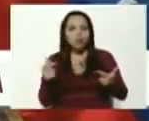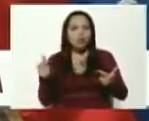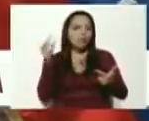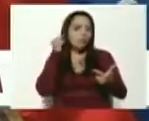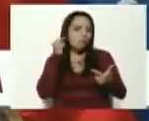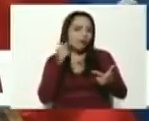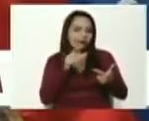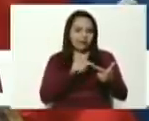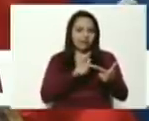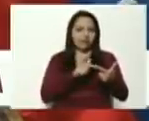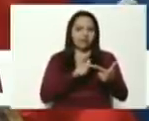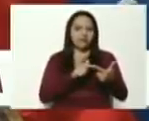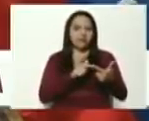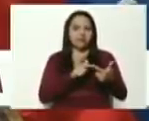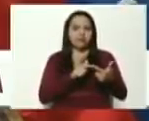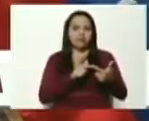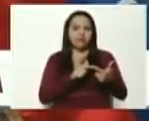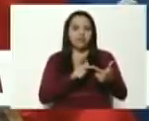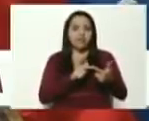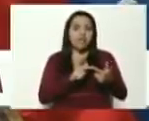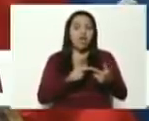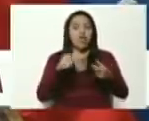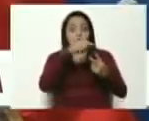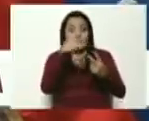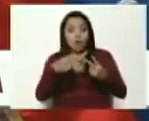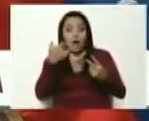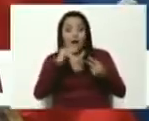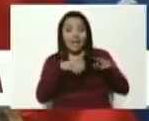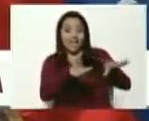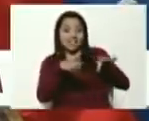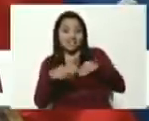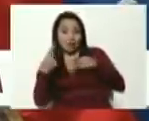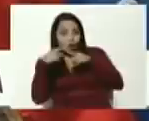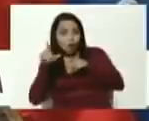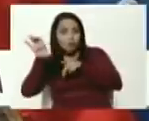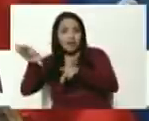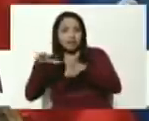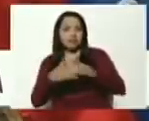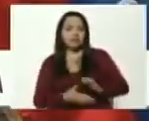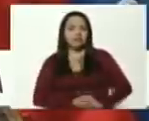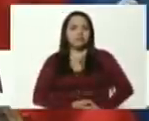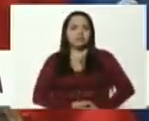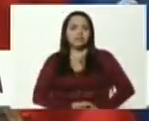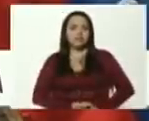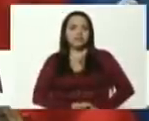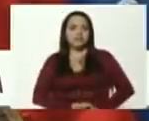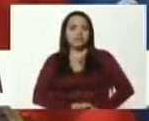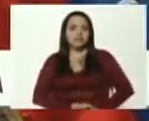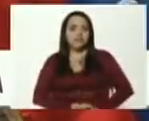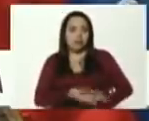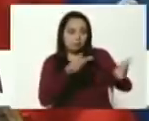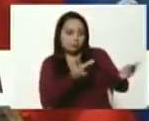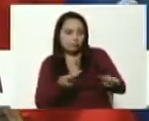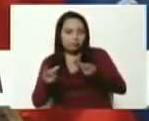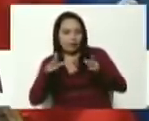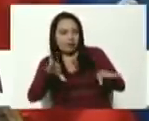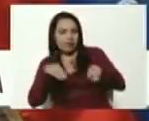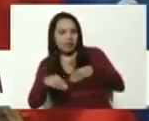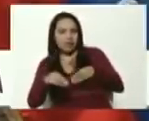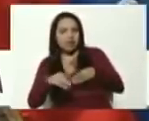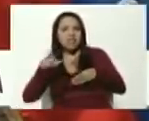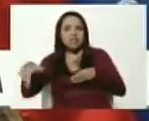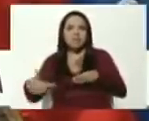Elena Pérez Vegas, quienes recibirían a las mujeres en Trinidad y Tobago. A ambas se les solicitó la